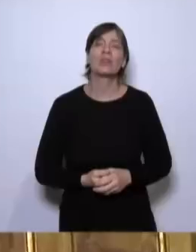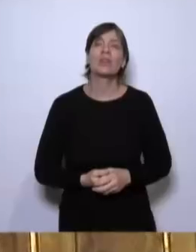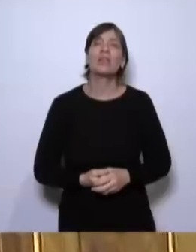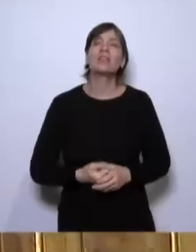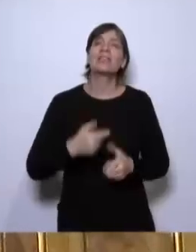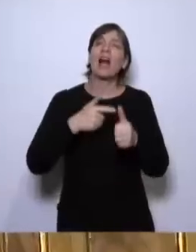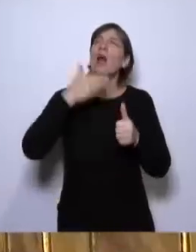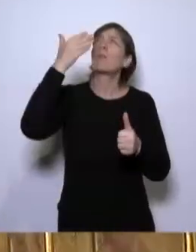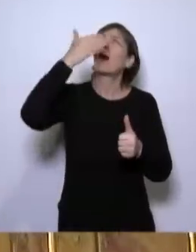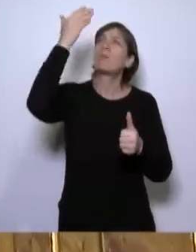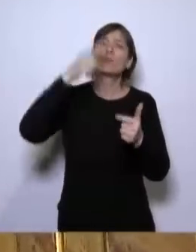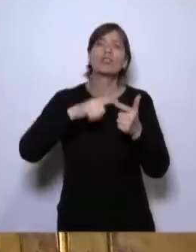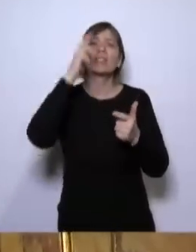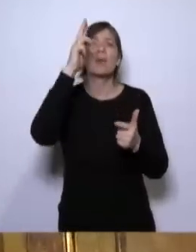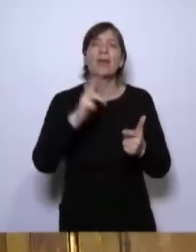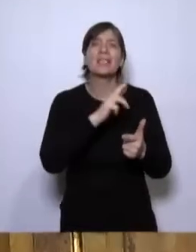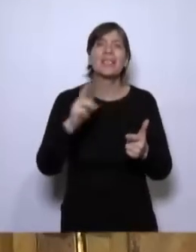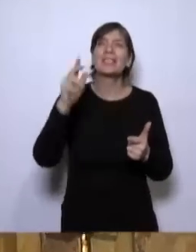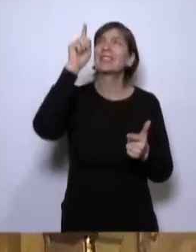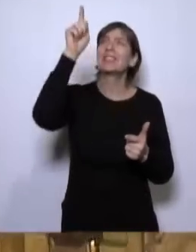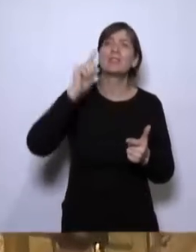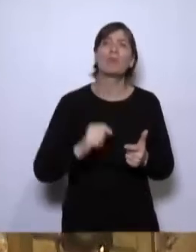voluntad. Te alabamos, te